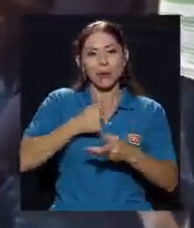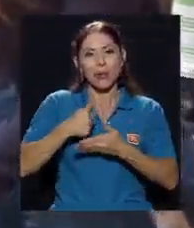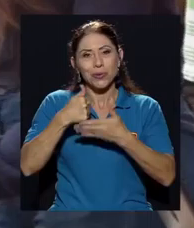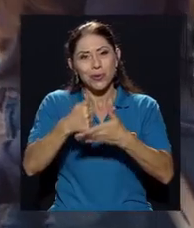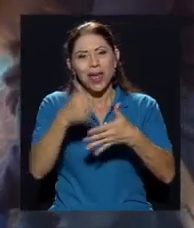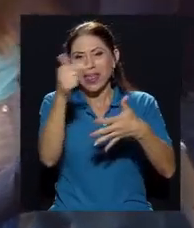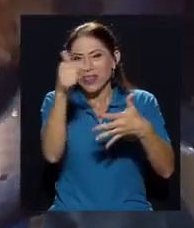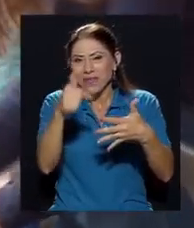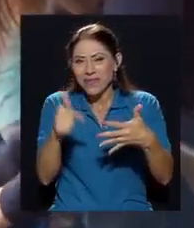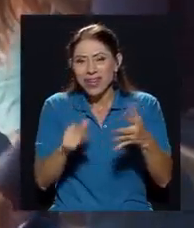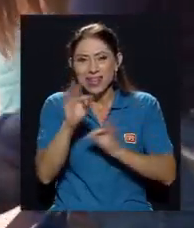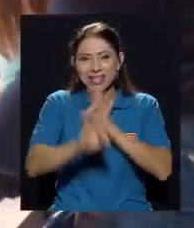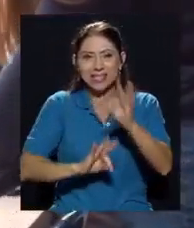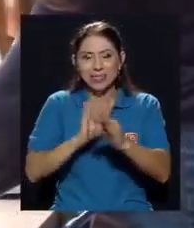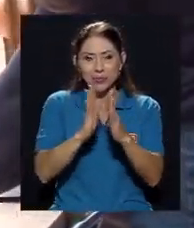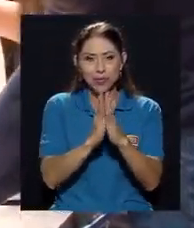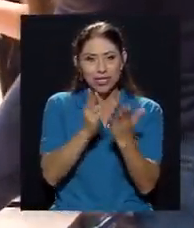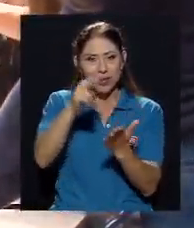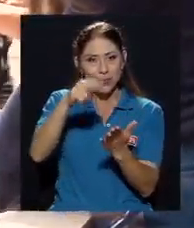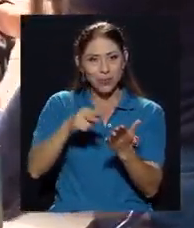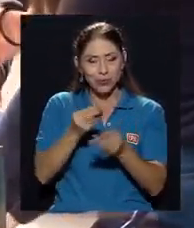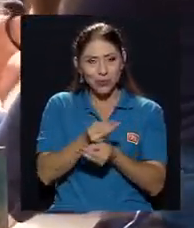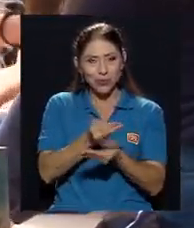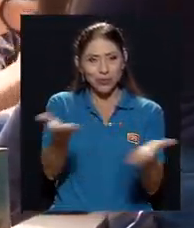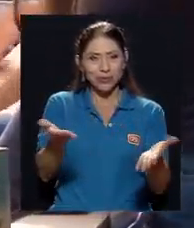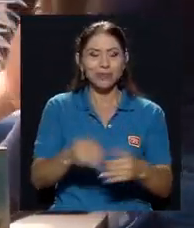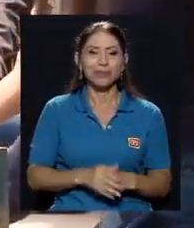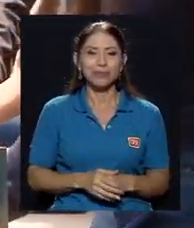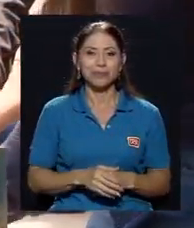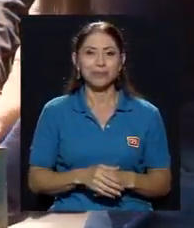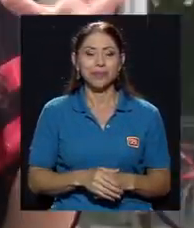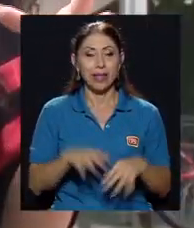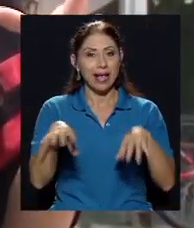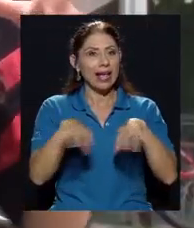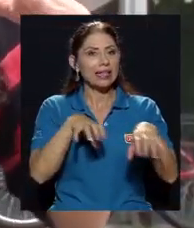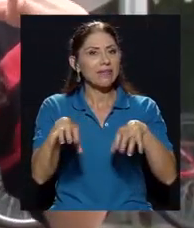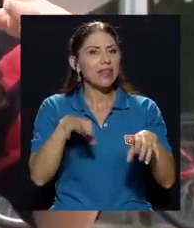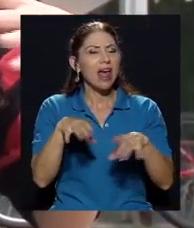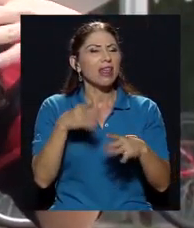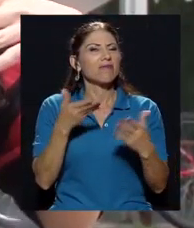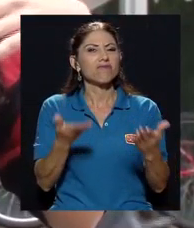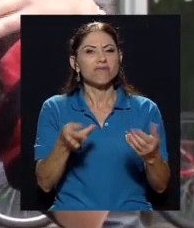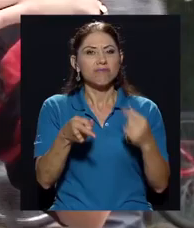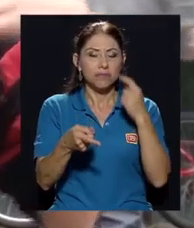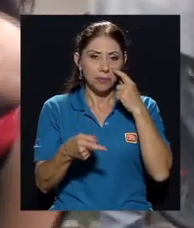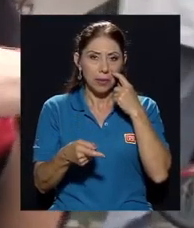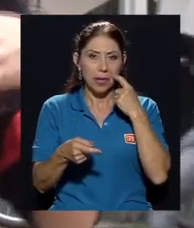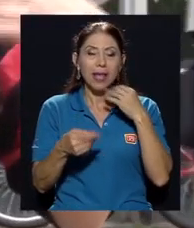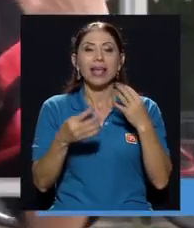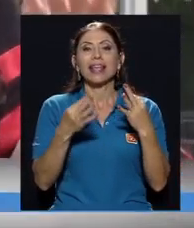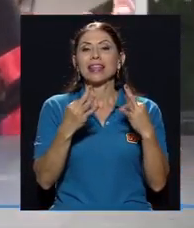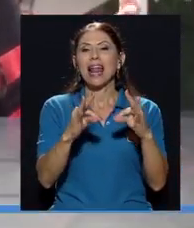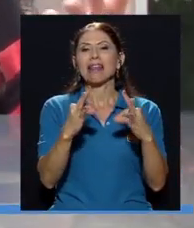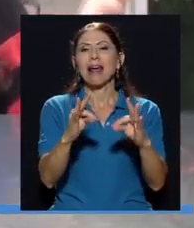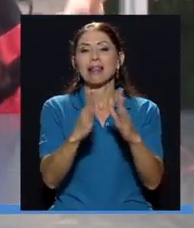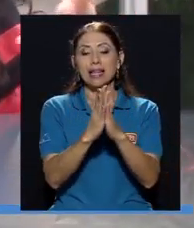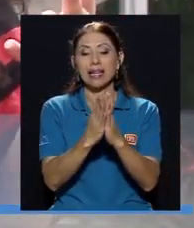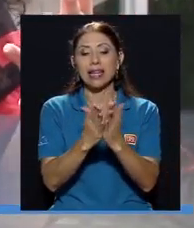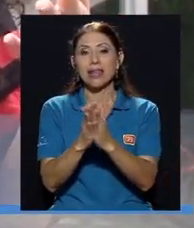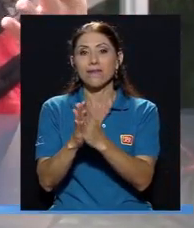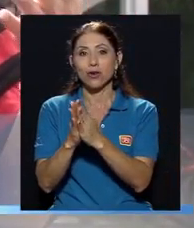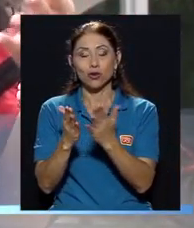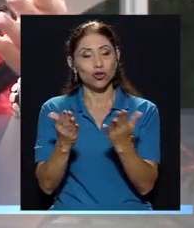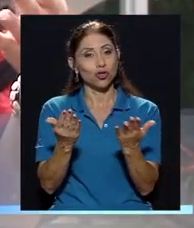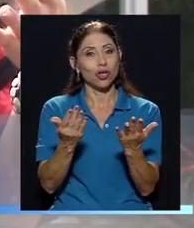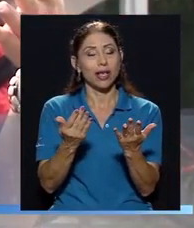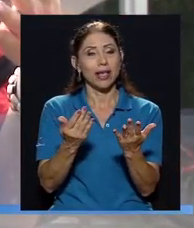fueron algunos de los géneros disponibles para el público. La actividad consiste en tratar de liberar los libros cuando ya